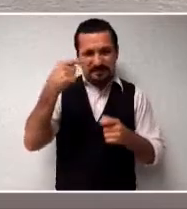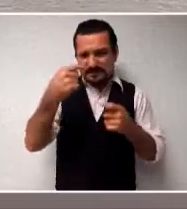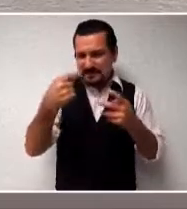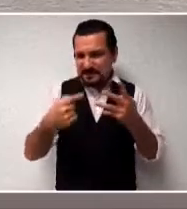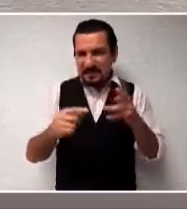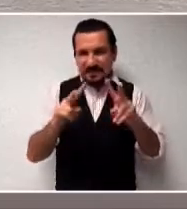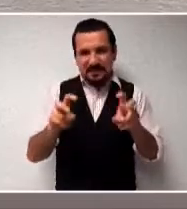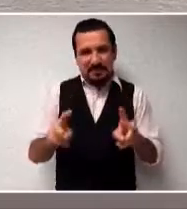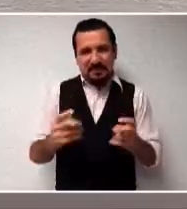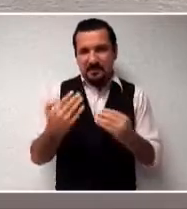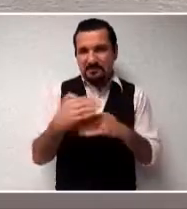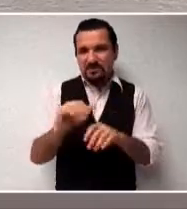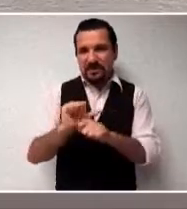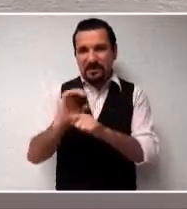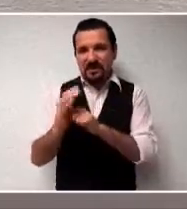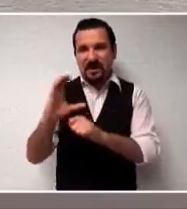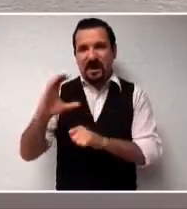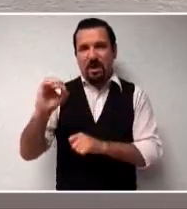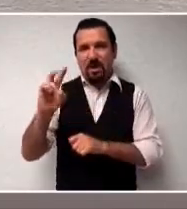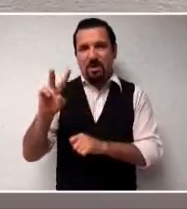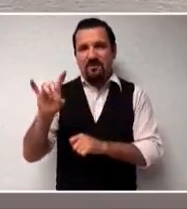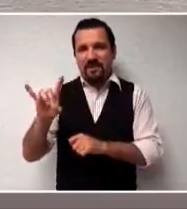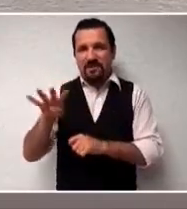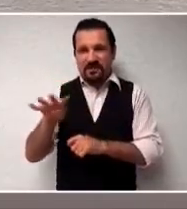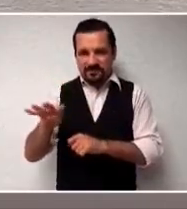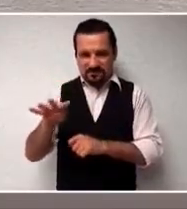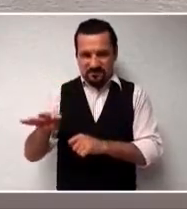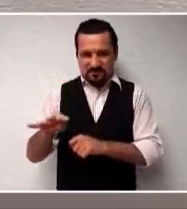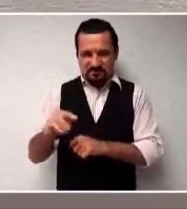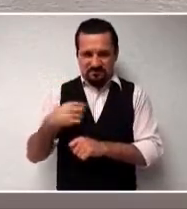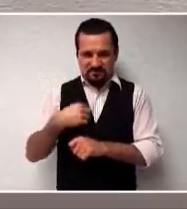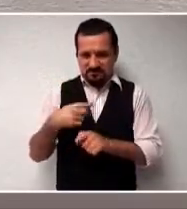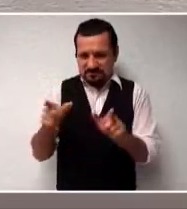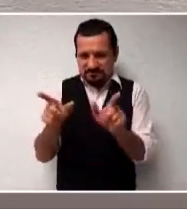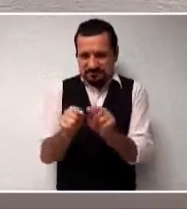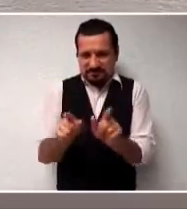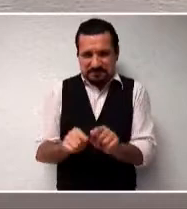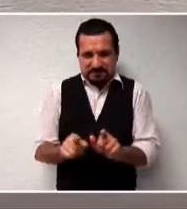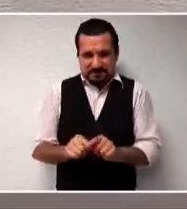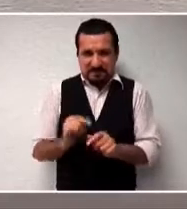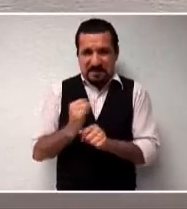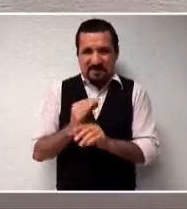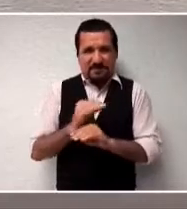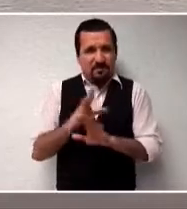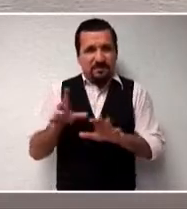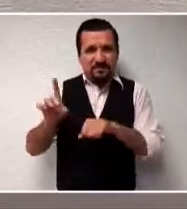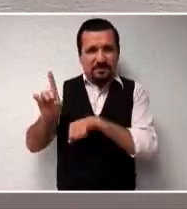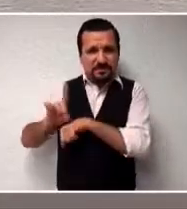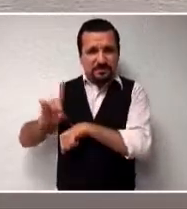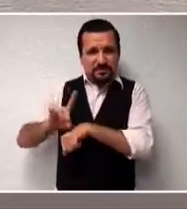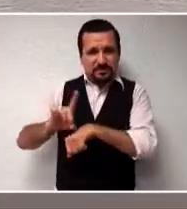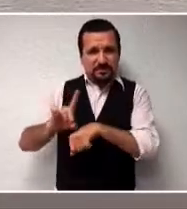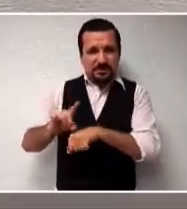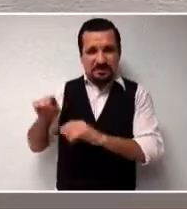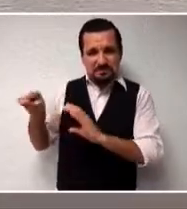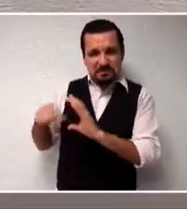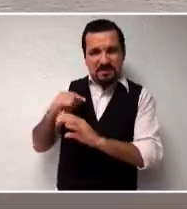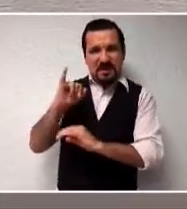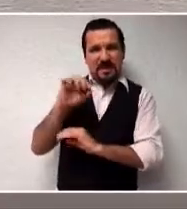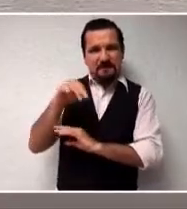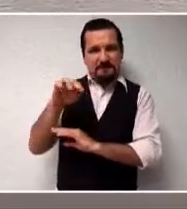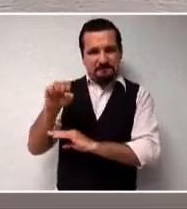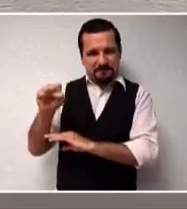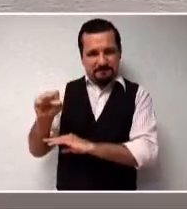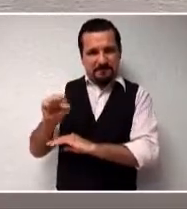el resumen técnico que te presento todos los días incluye la información diaria que nos envíe links